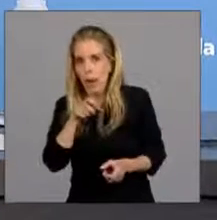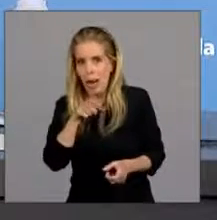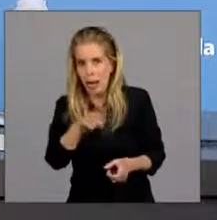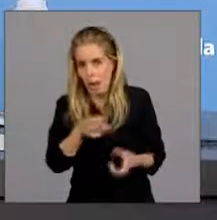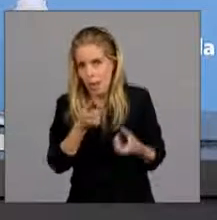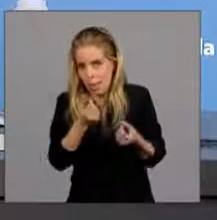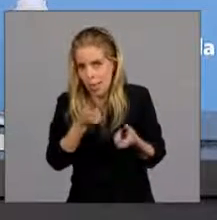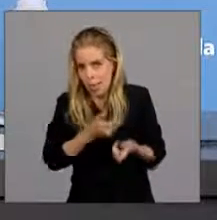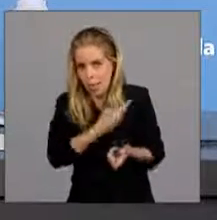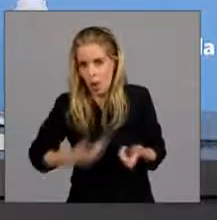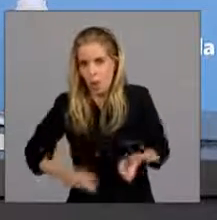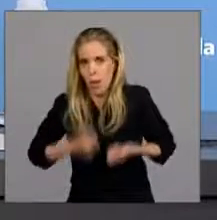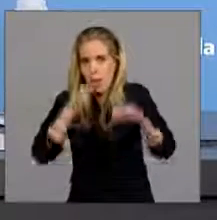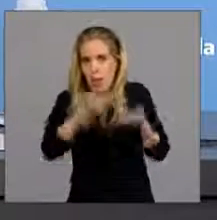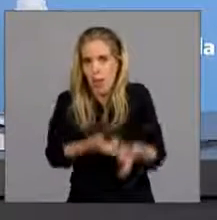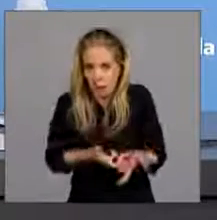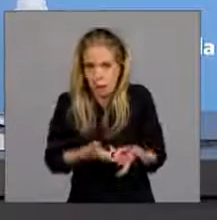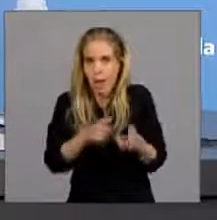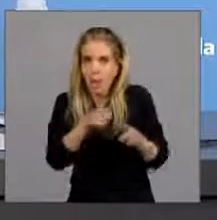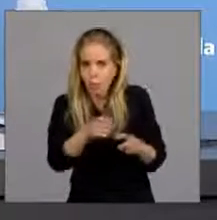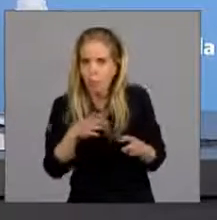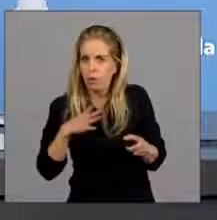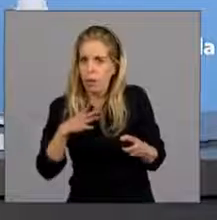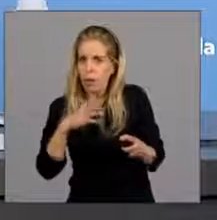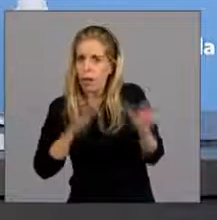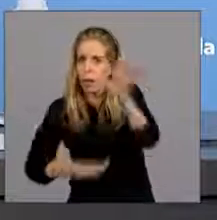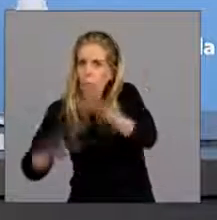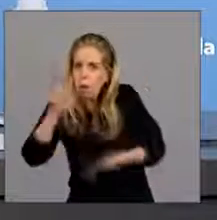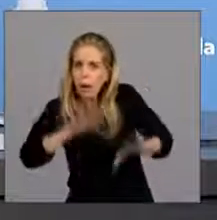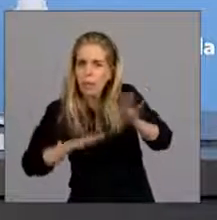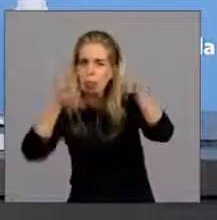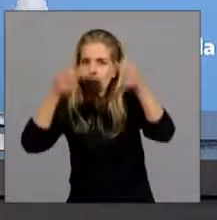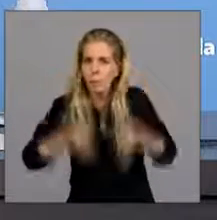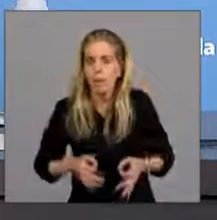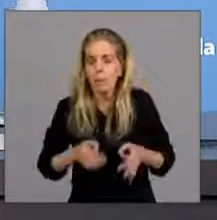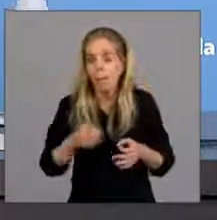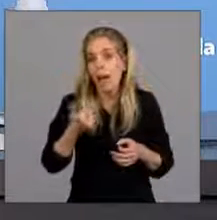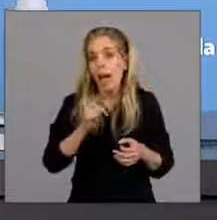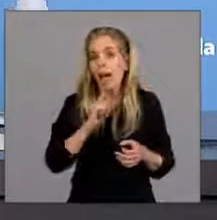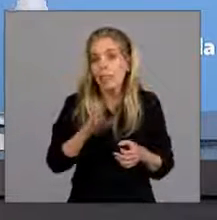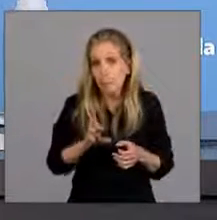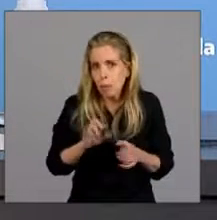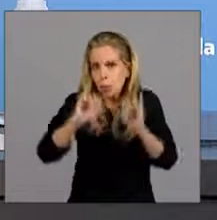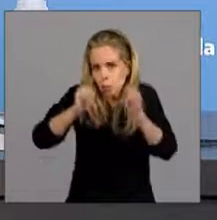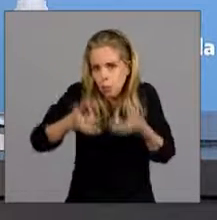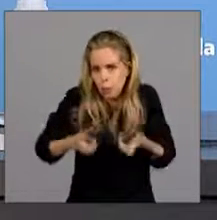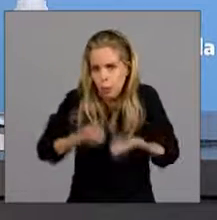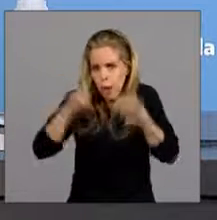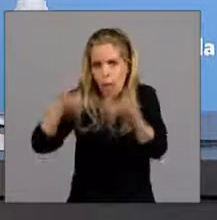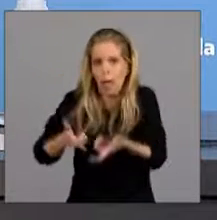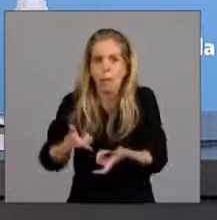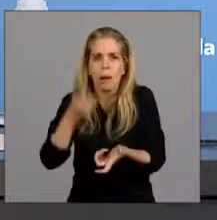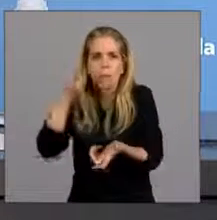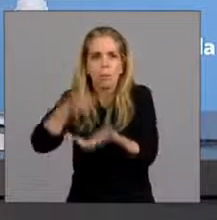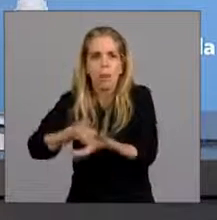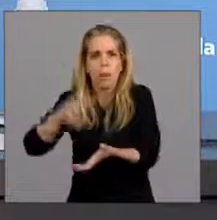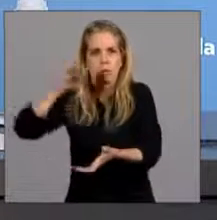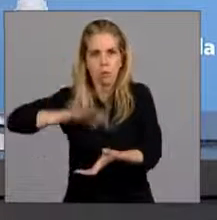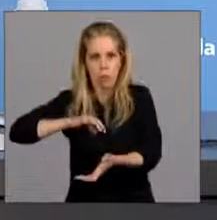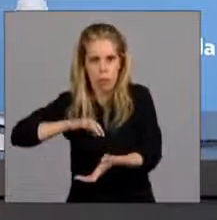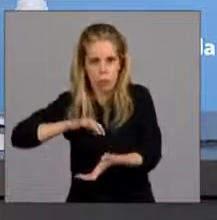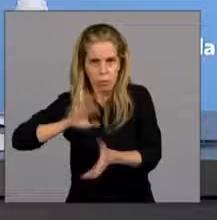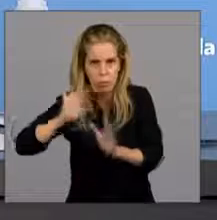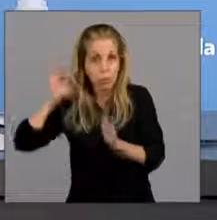apoyo adecuado. Así que tenemos que ver eso cómo lo ordenamos. Pero el ATP está destinado a pagar sueldos en